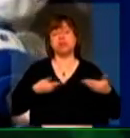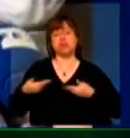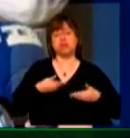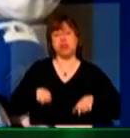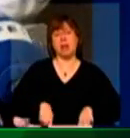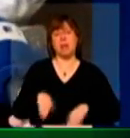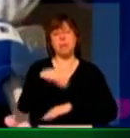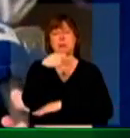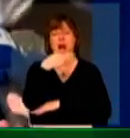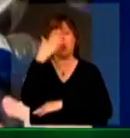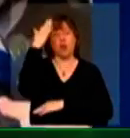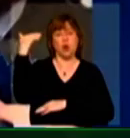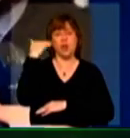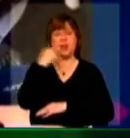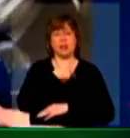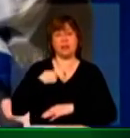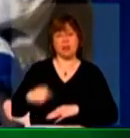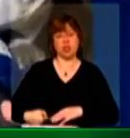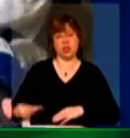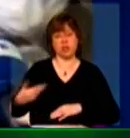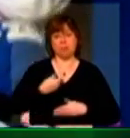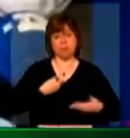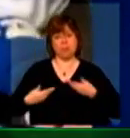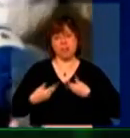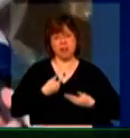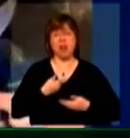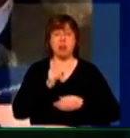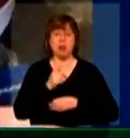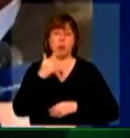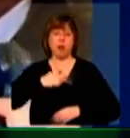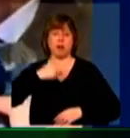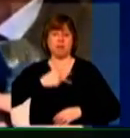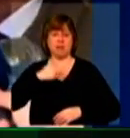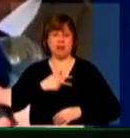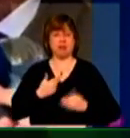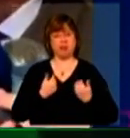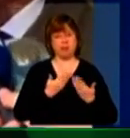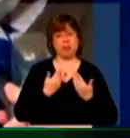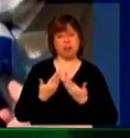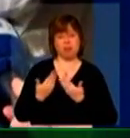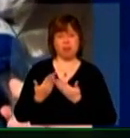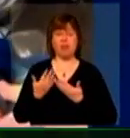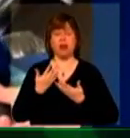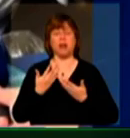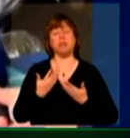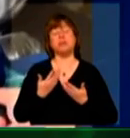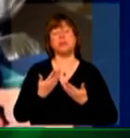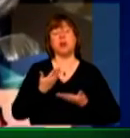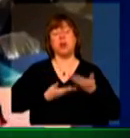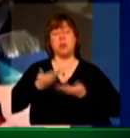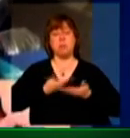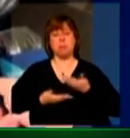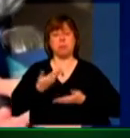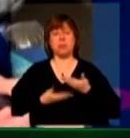de Corea, el embajador de China, y nos parece que es una acción humanitaria y un gesto de solidaridad para con